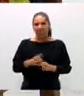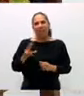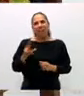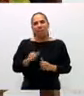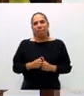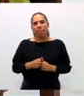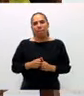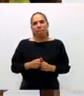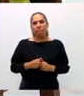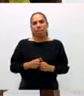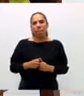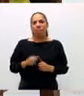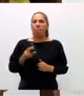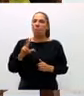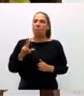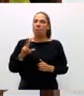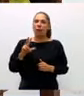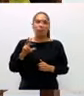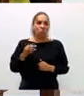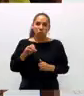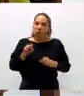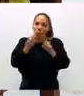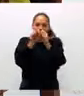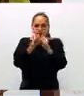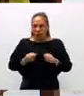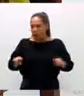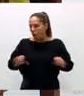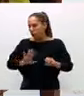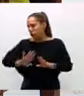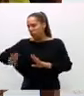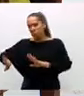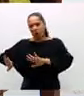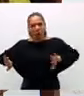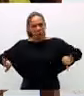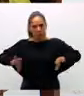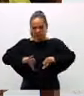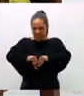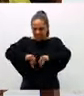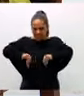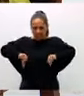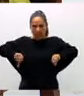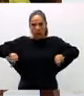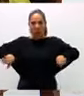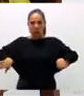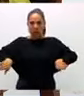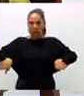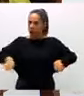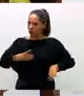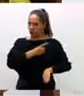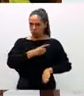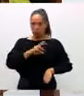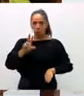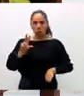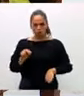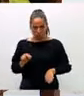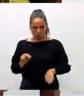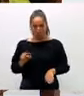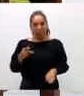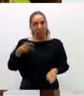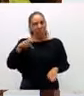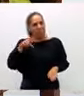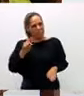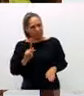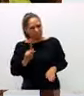No, así como lo planteas, por supuesto que no es válido, pero aquí en tu pregunta hay muchas